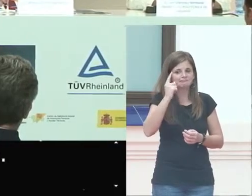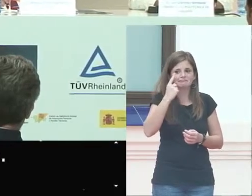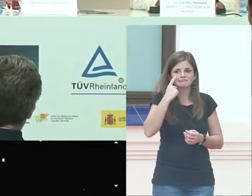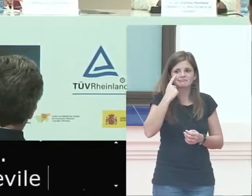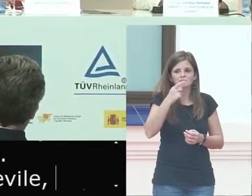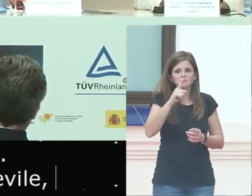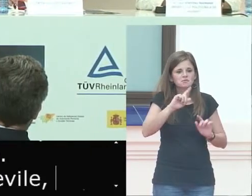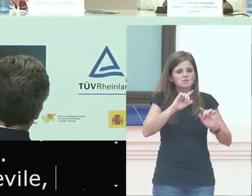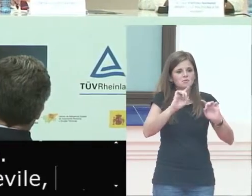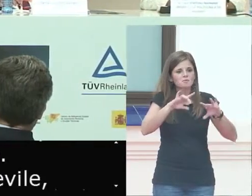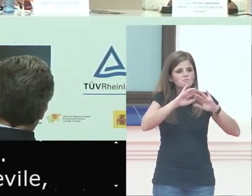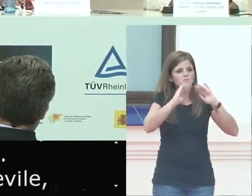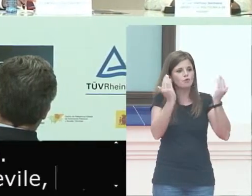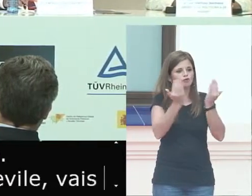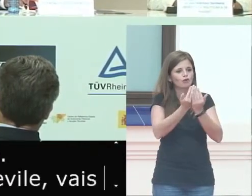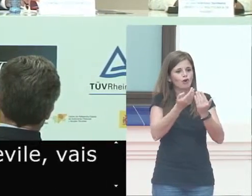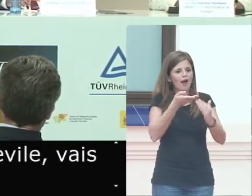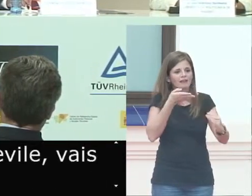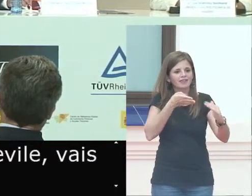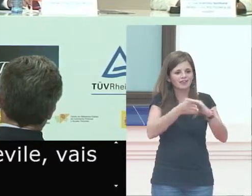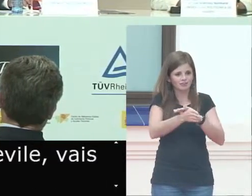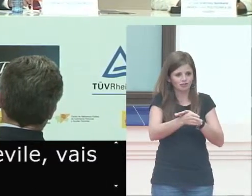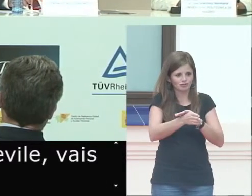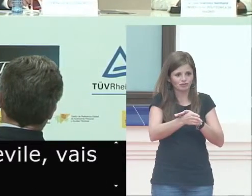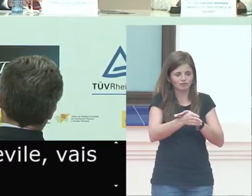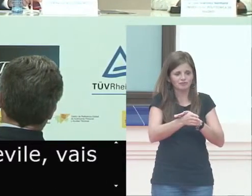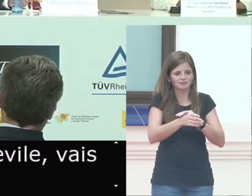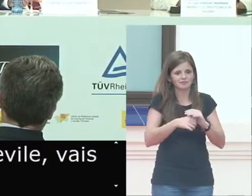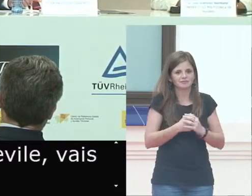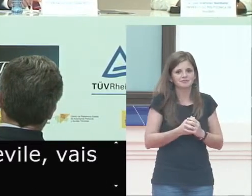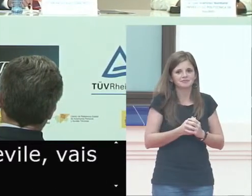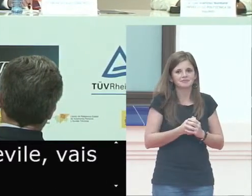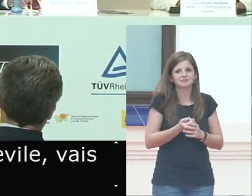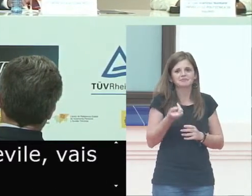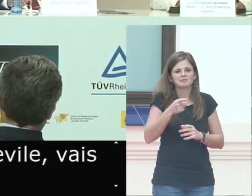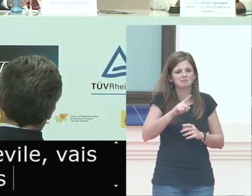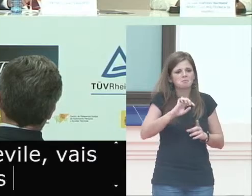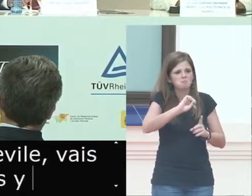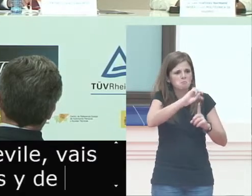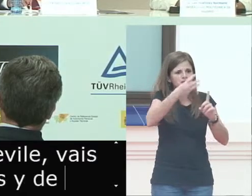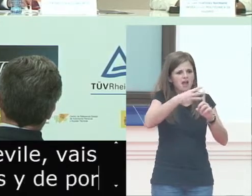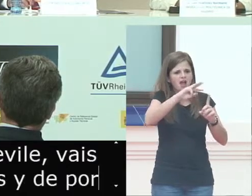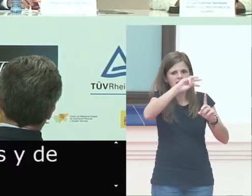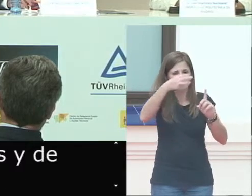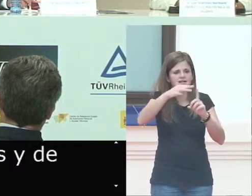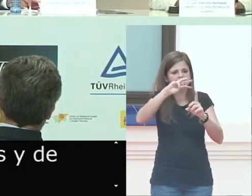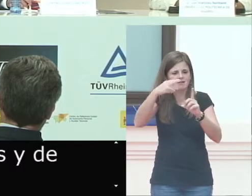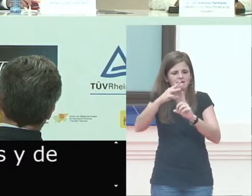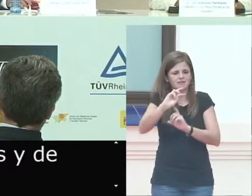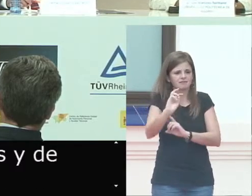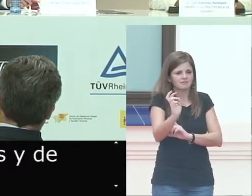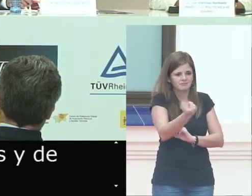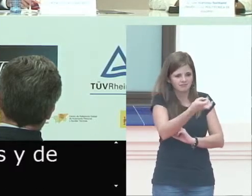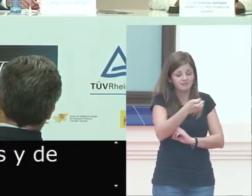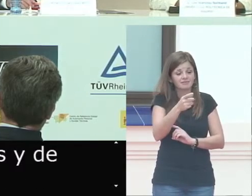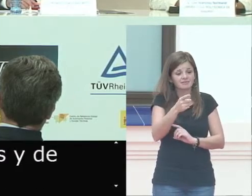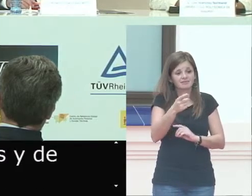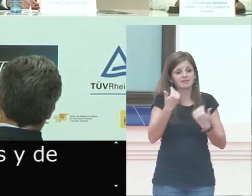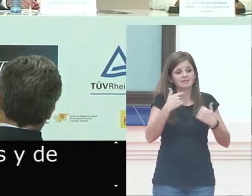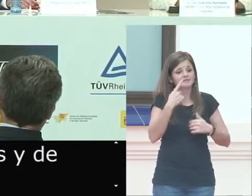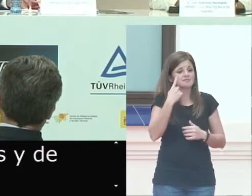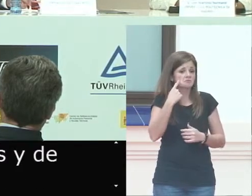un mundo de accesos y de portales. Él está trabajando